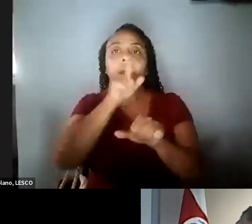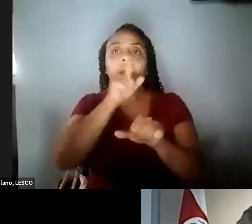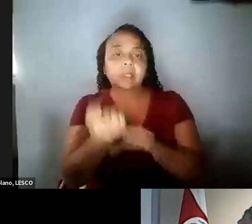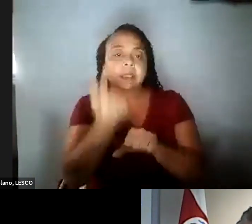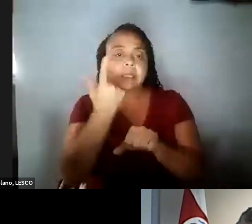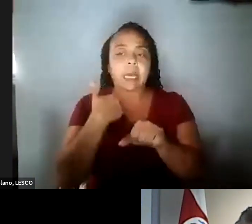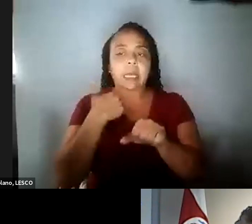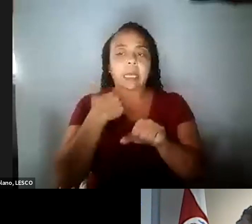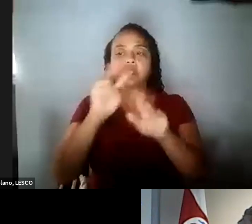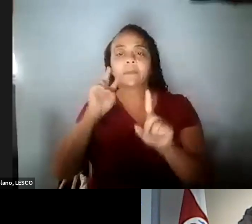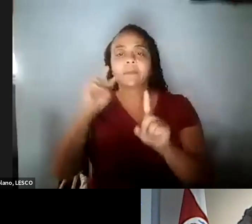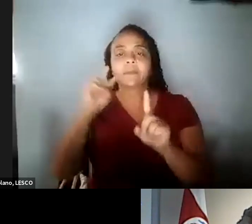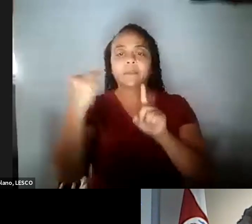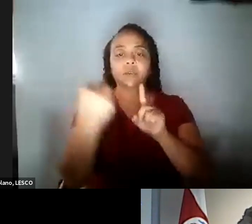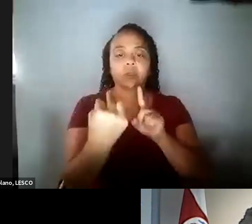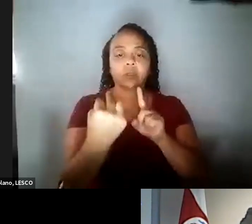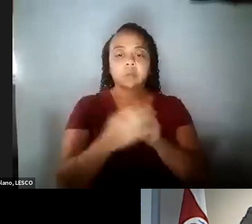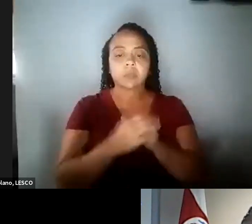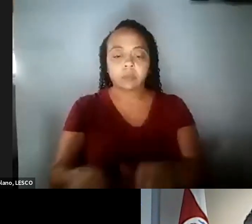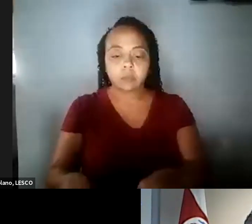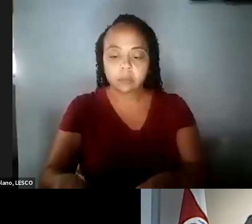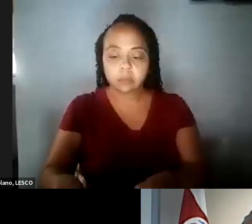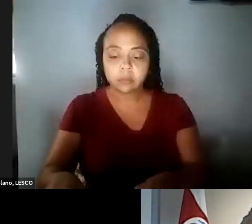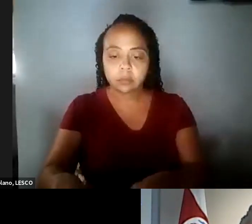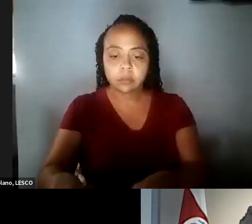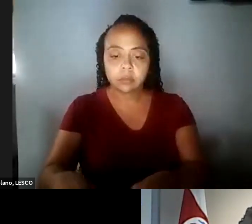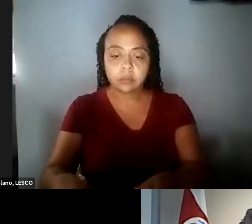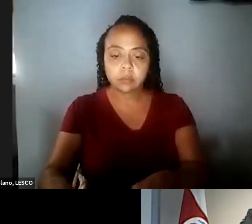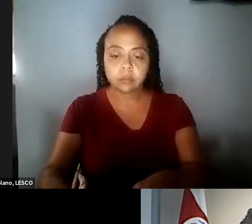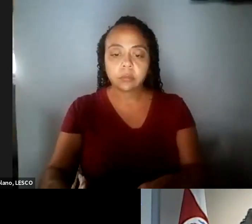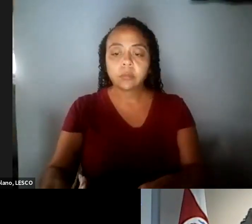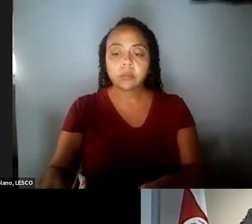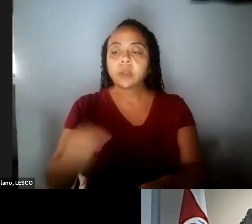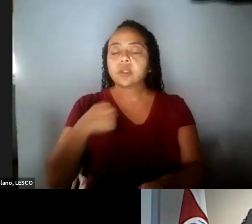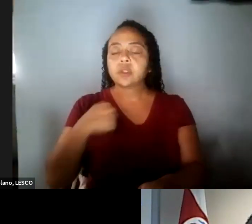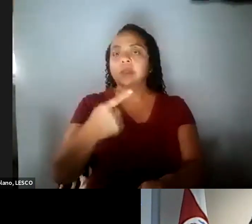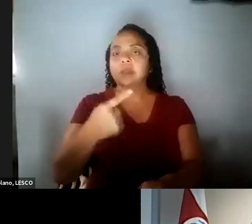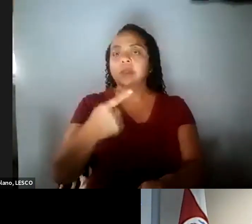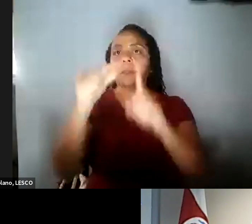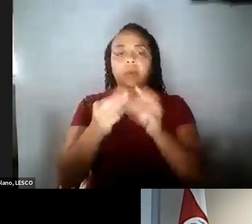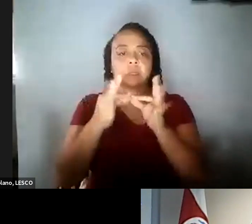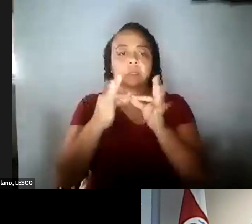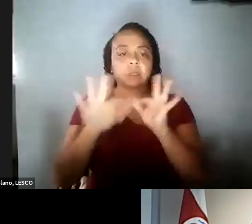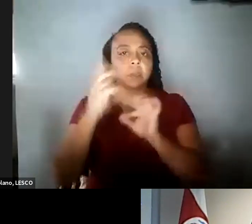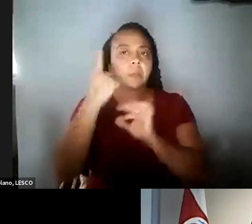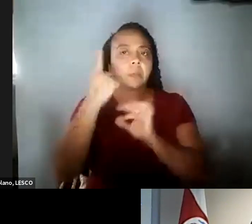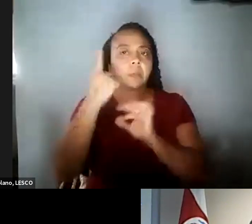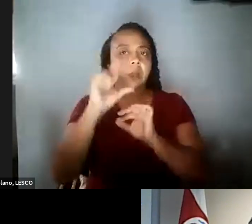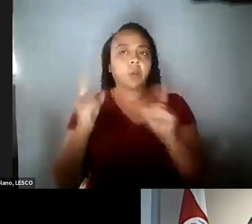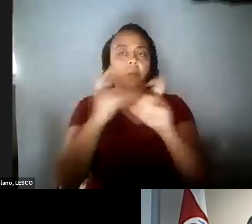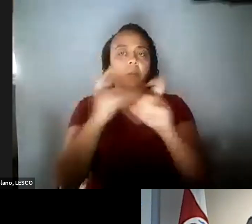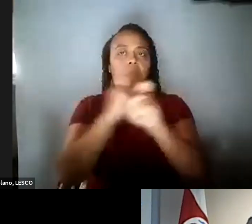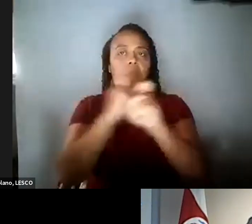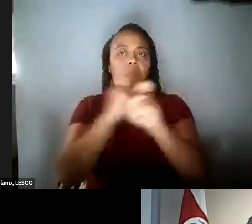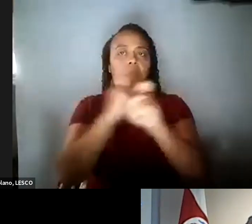enfoques del abordaje de la gestión del riesgo y lo voy a poner en términos muy sencillos para no complicar el discurso uno es